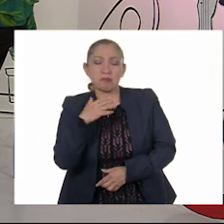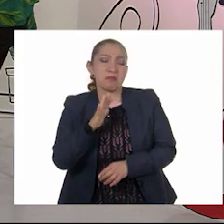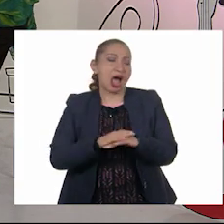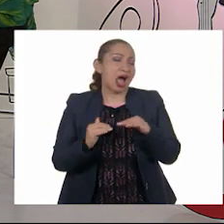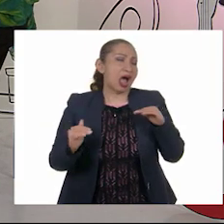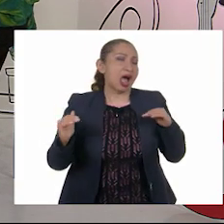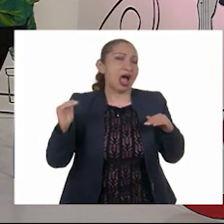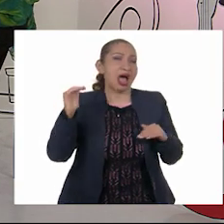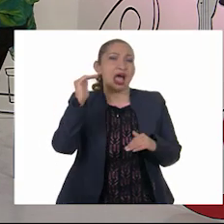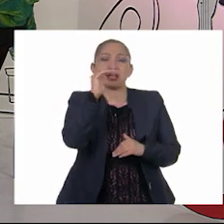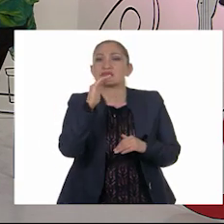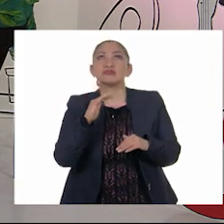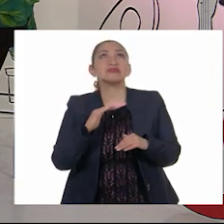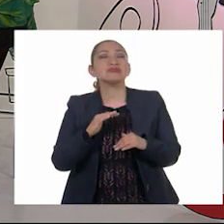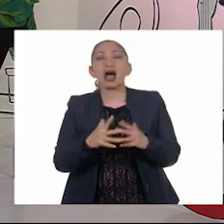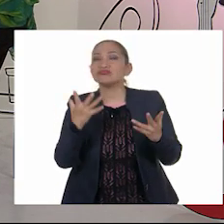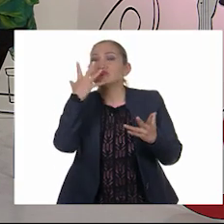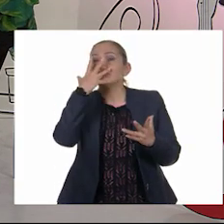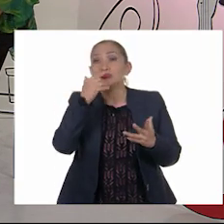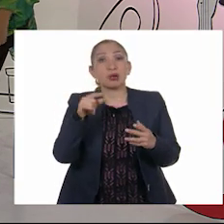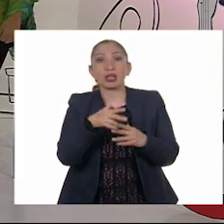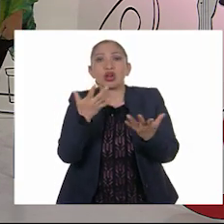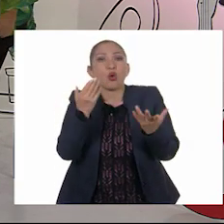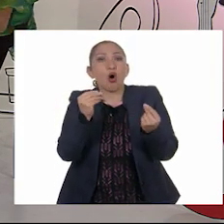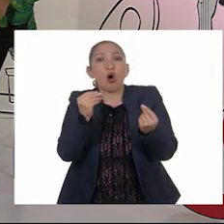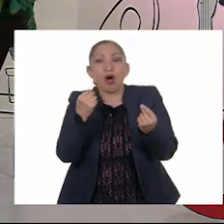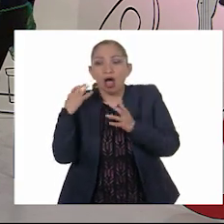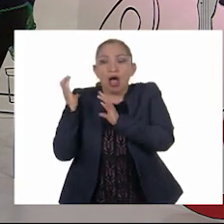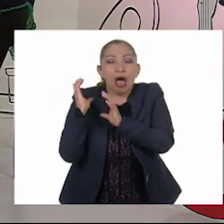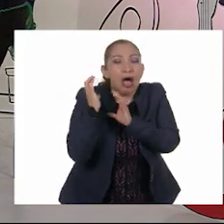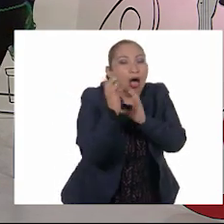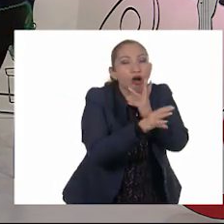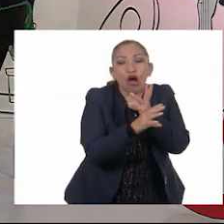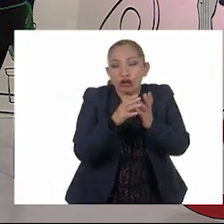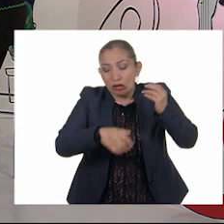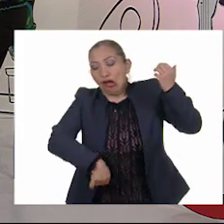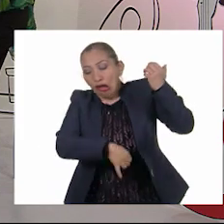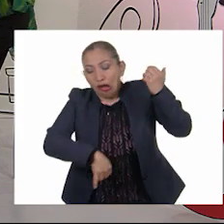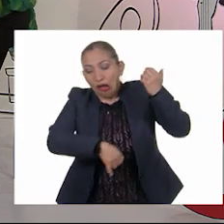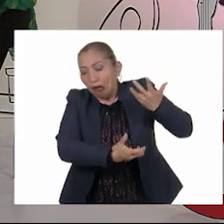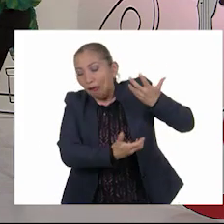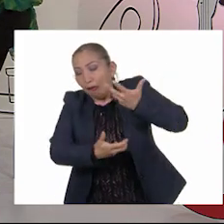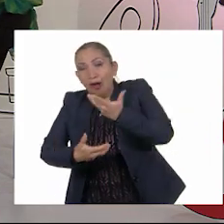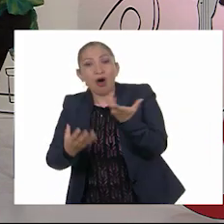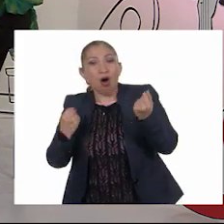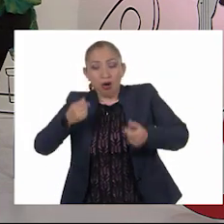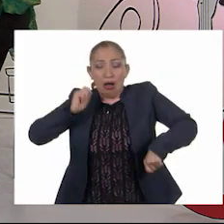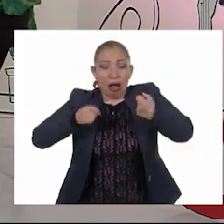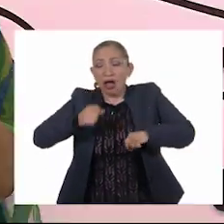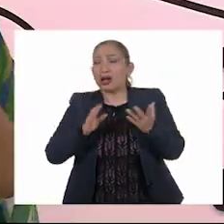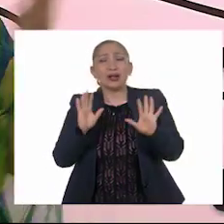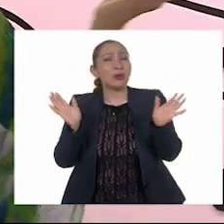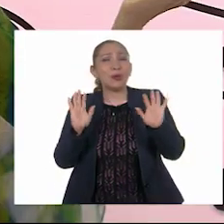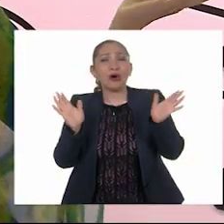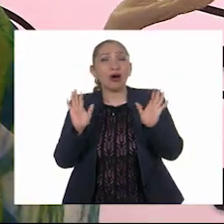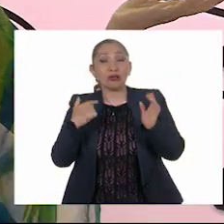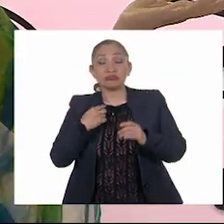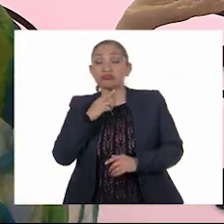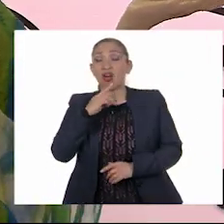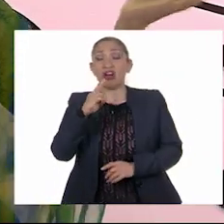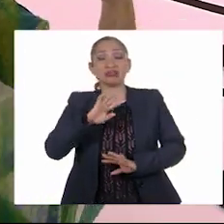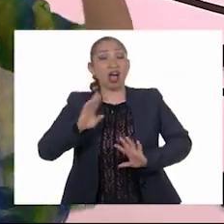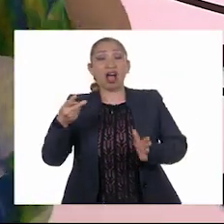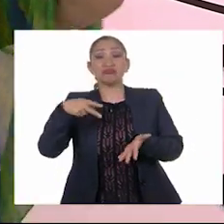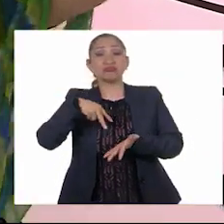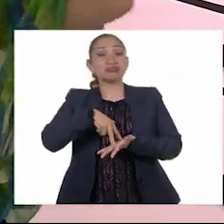privilegiada y es la más hermosa, porque no tienes que estar cargando, pues, por ejemplo, con un chelo o con una batería. Llegas con tu